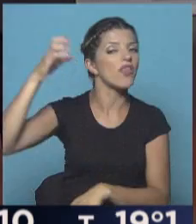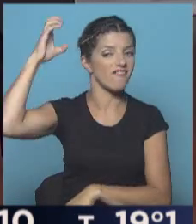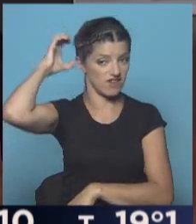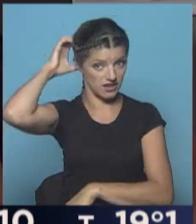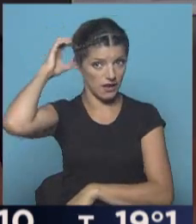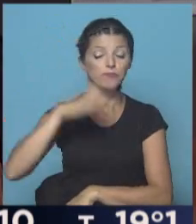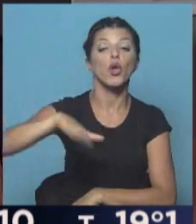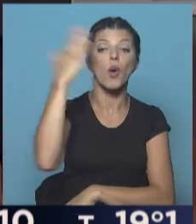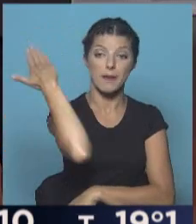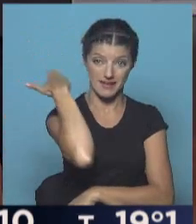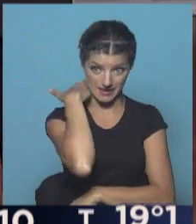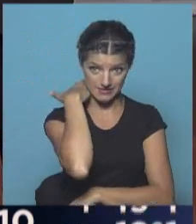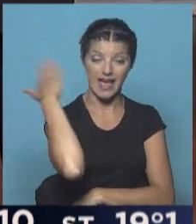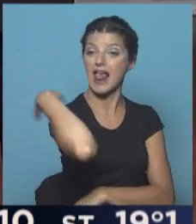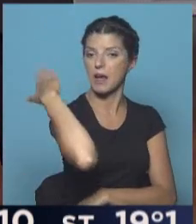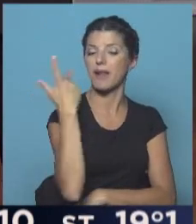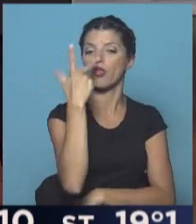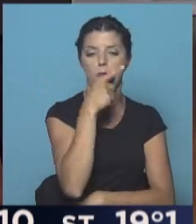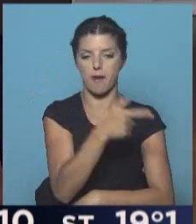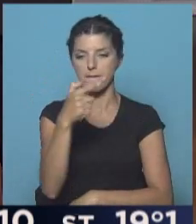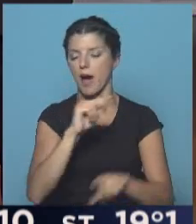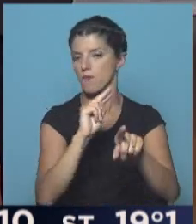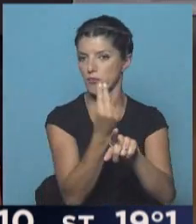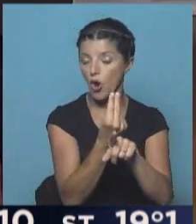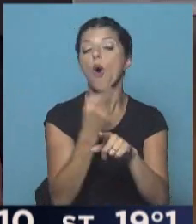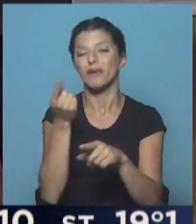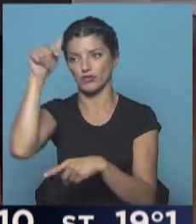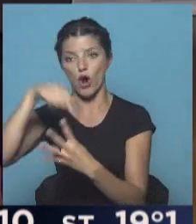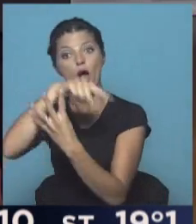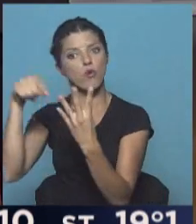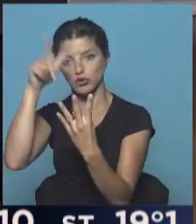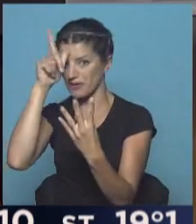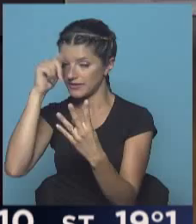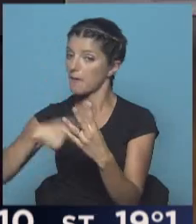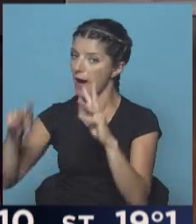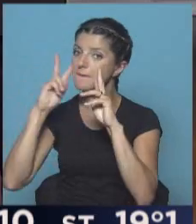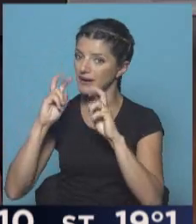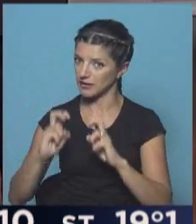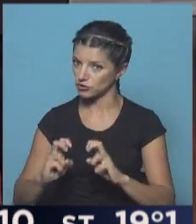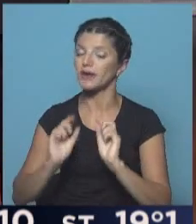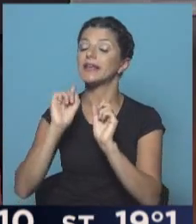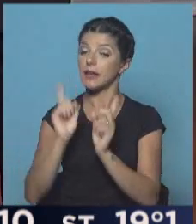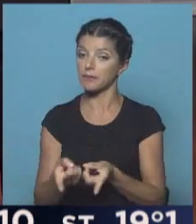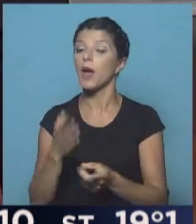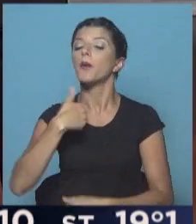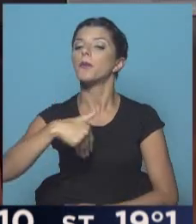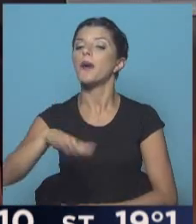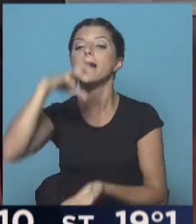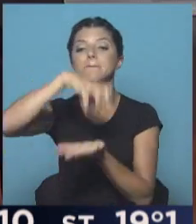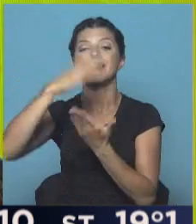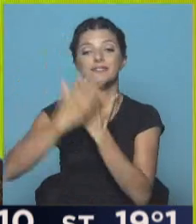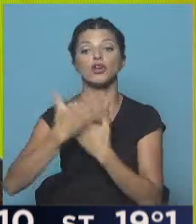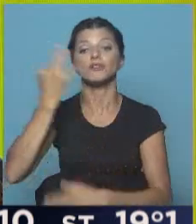de 2 balazos en la espalda. Por eso están en la mira estos 4 policías y hay, Mariel, un comunicado del Ministerio de